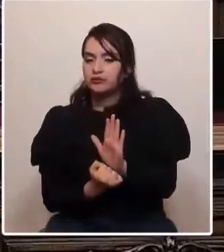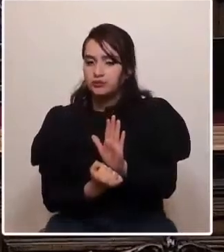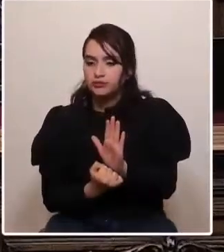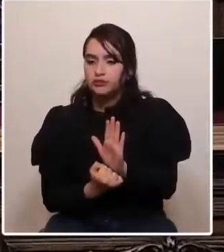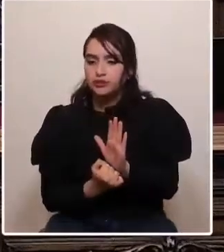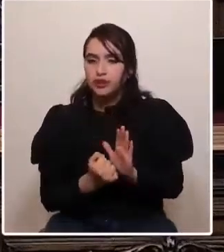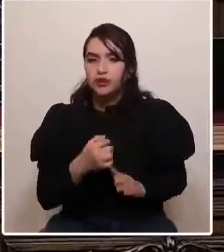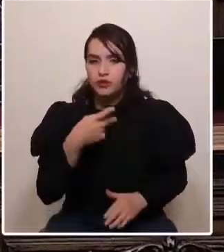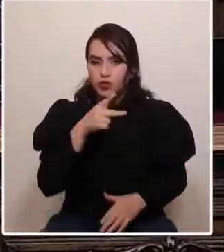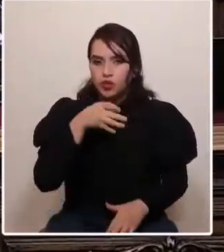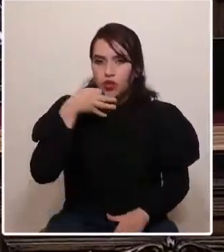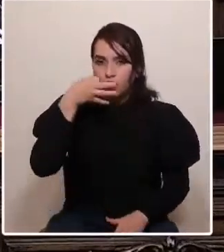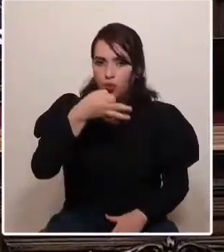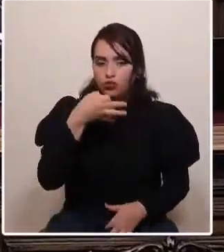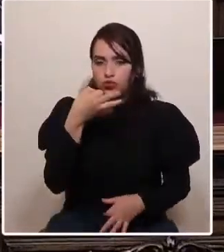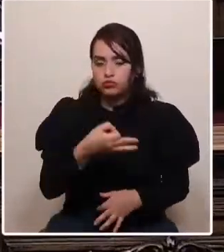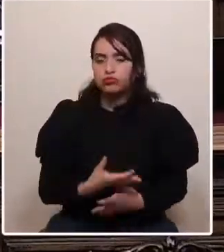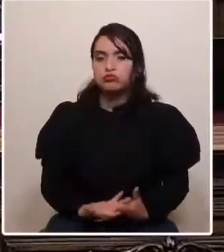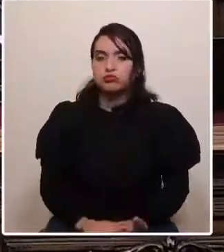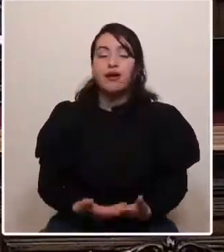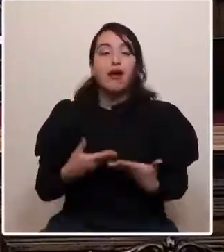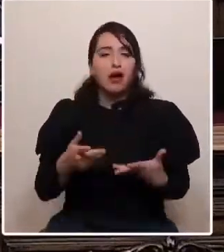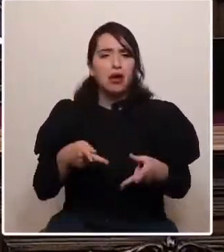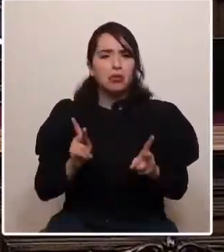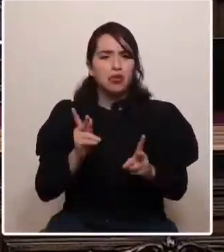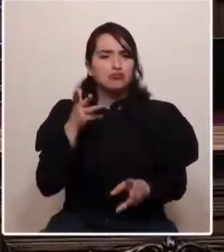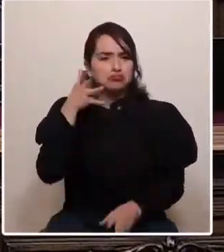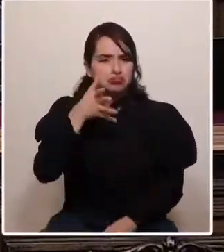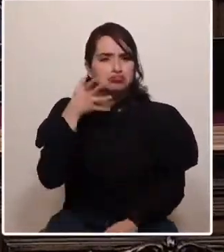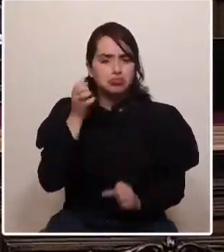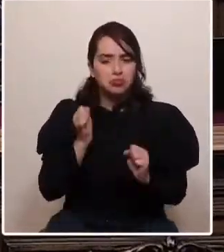su discurso. Se ofrece la palabra.